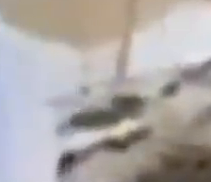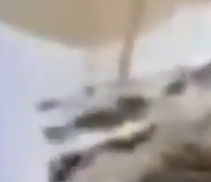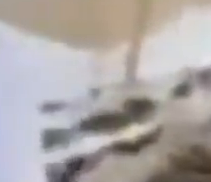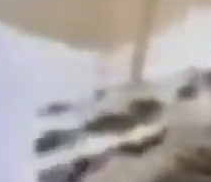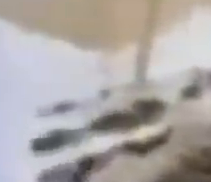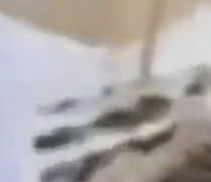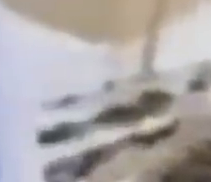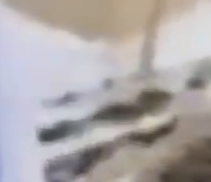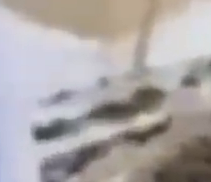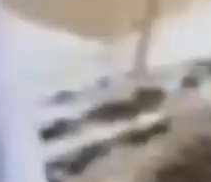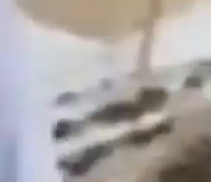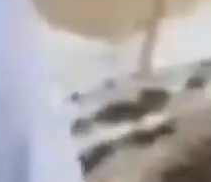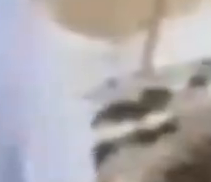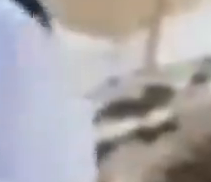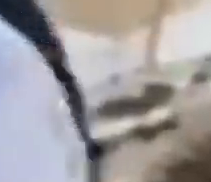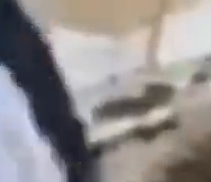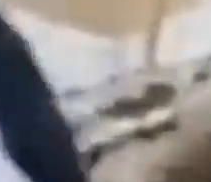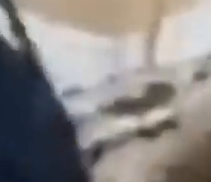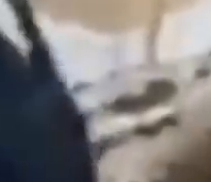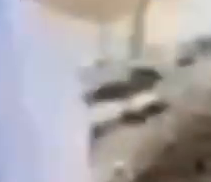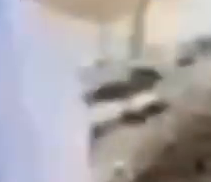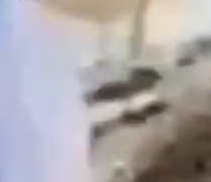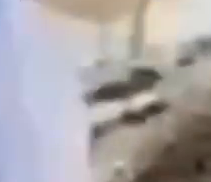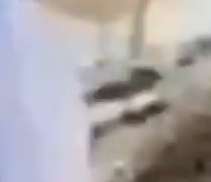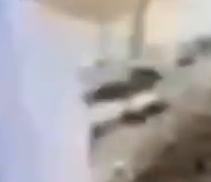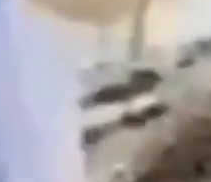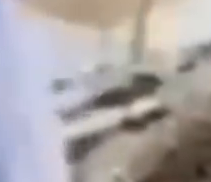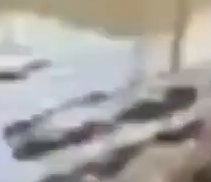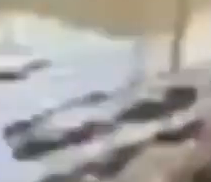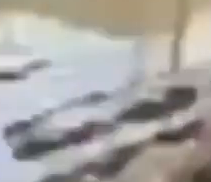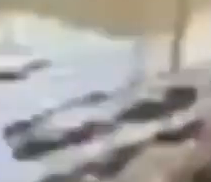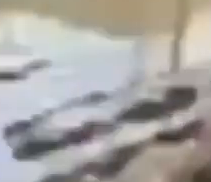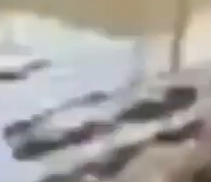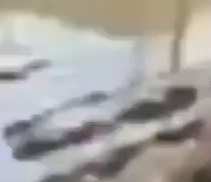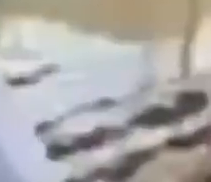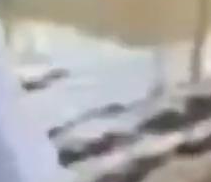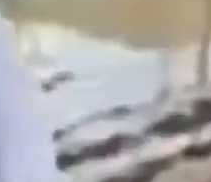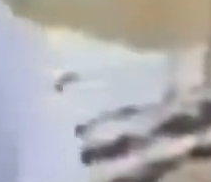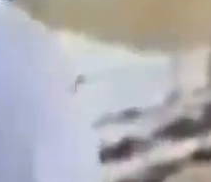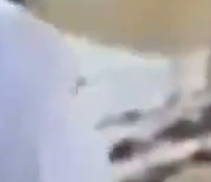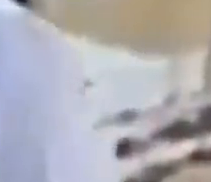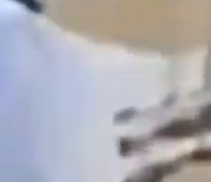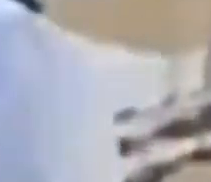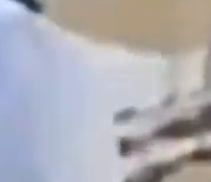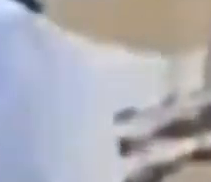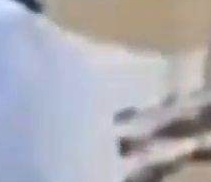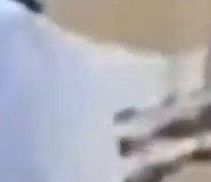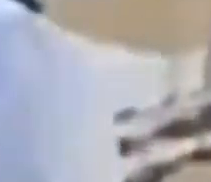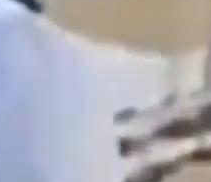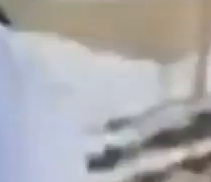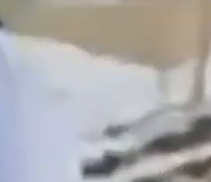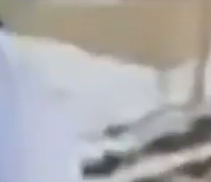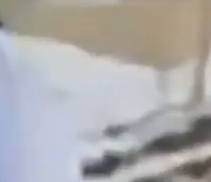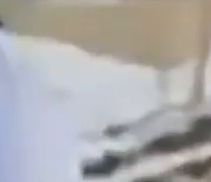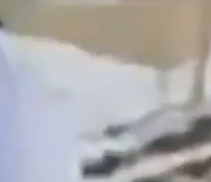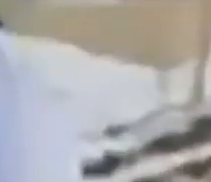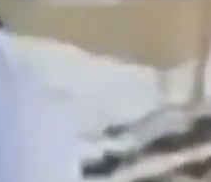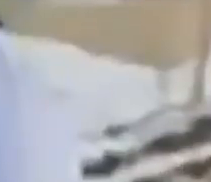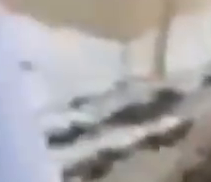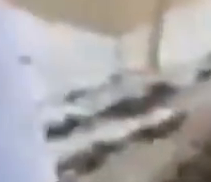Terrible. ¿Esta calle cómo se llama, secretario? Es a la comunidad de Arandas, ¿verdad?